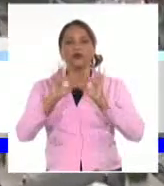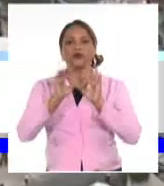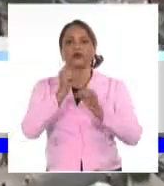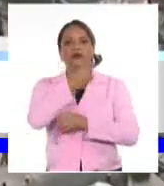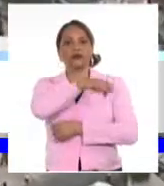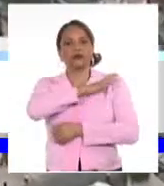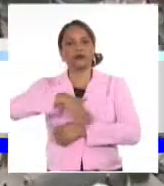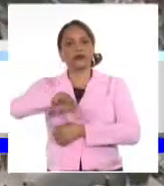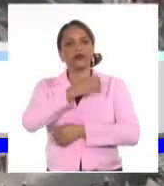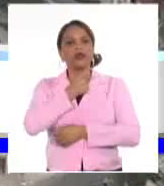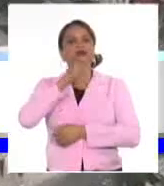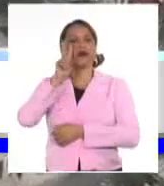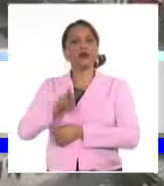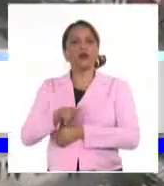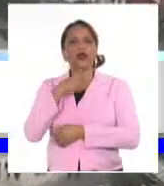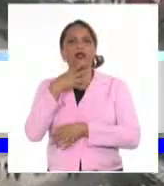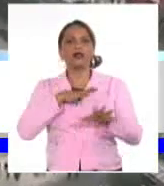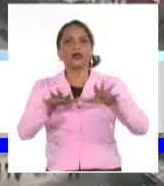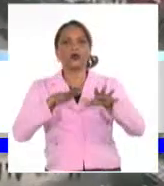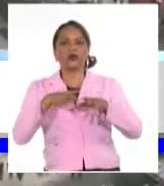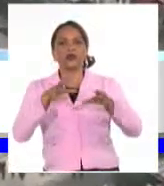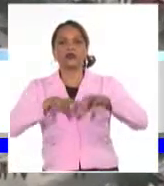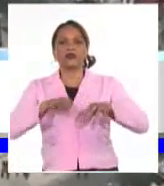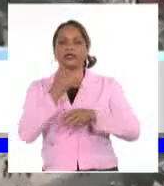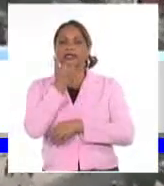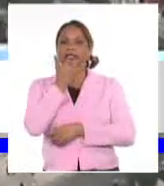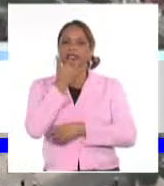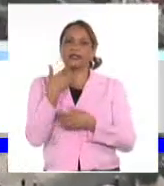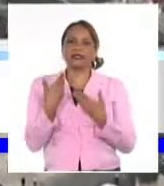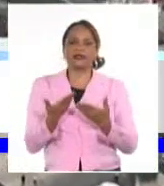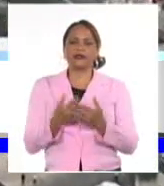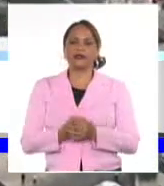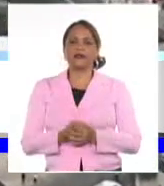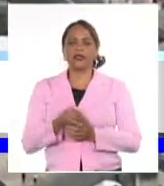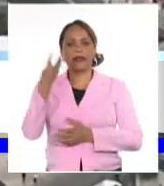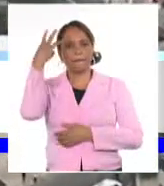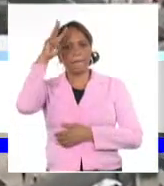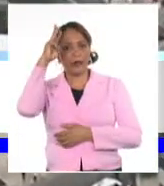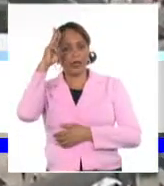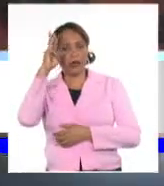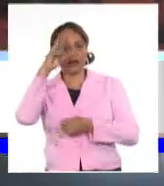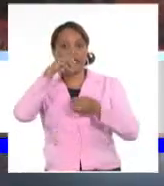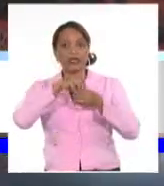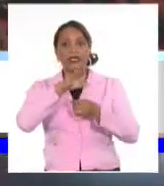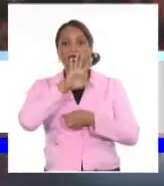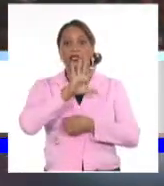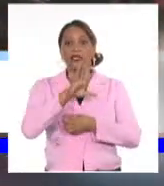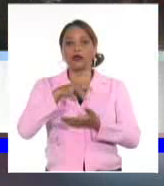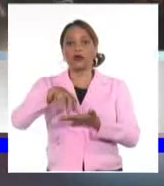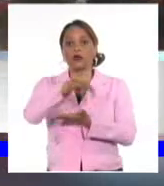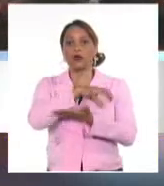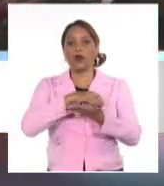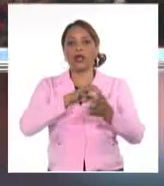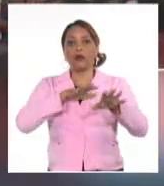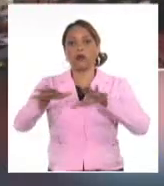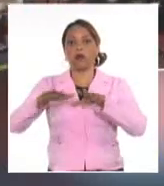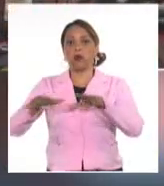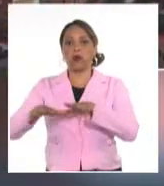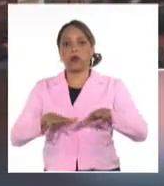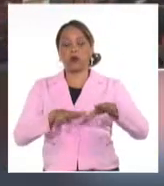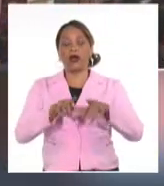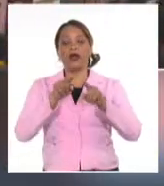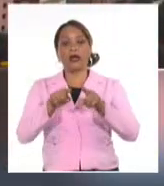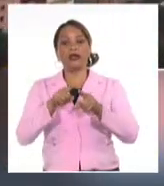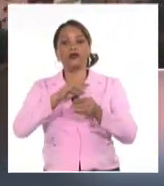para evaluar los efectos del temblor. México se ubica entre 5 placas tectónicas. Sus movimientos convierten al